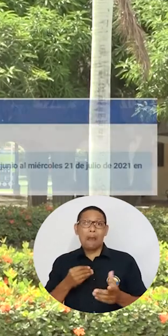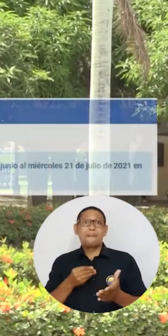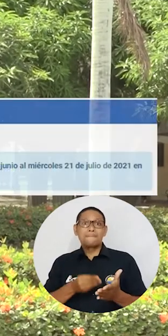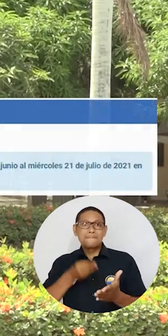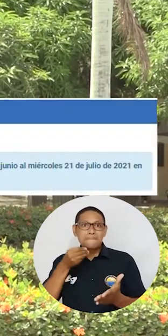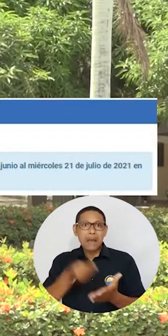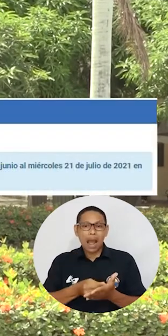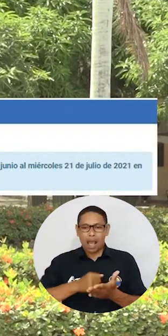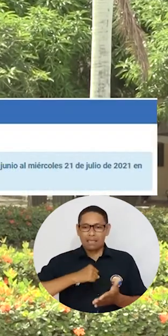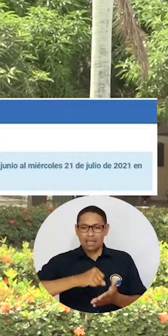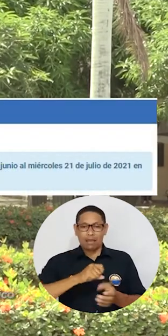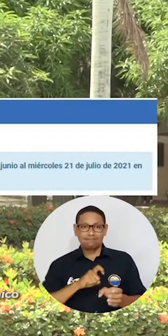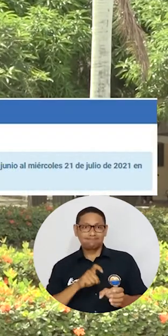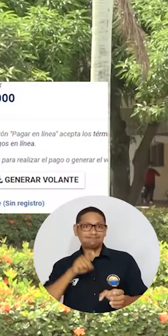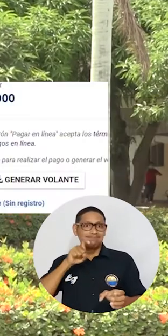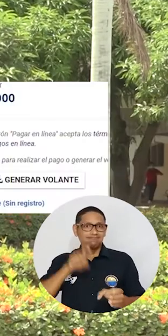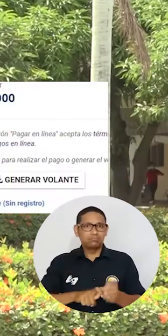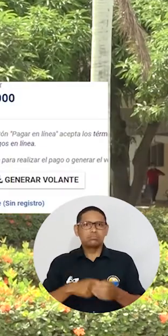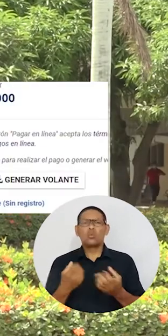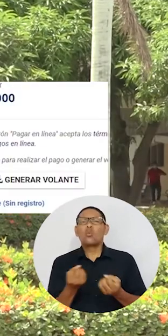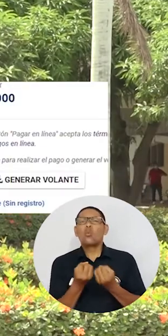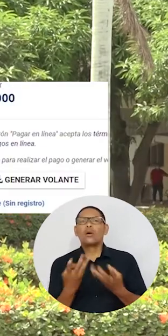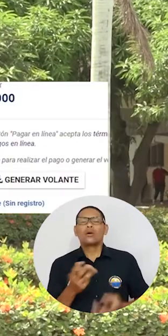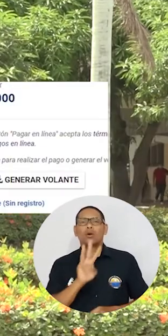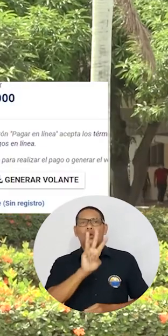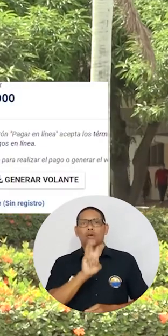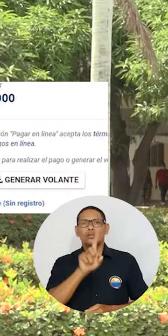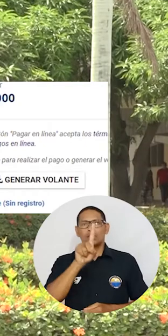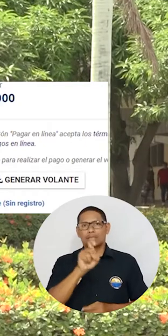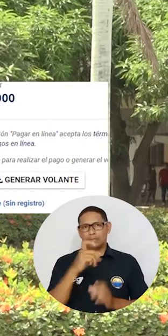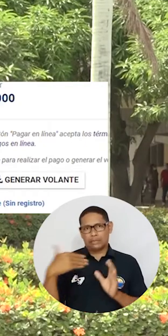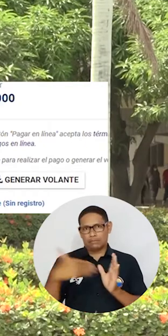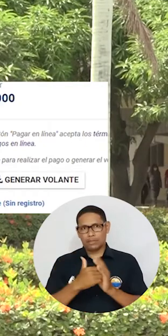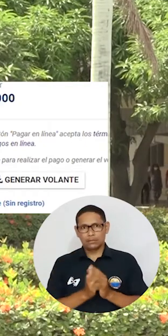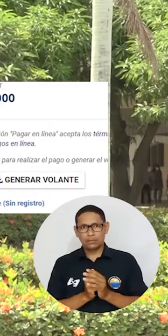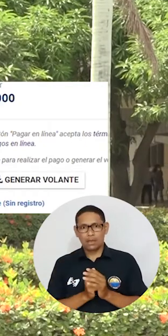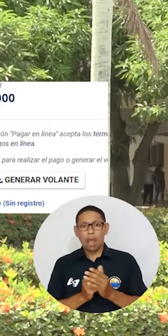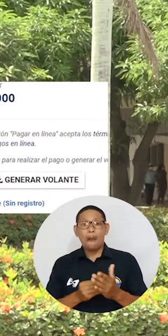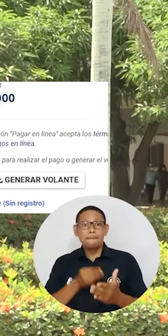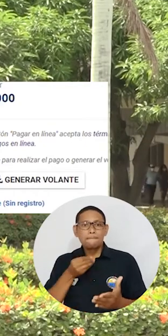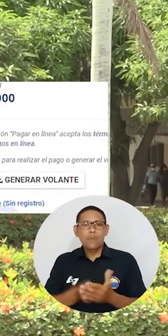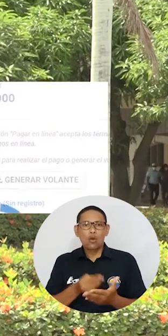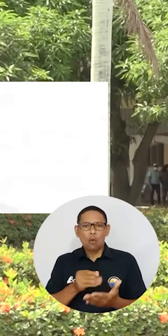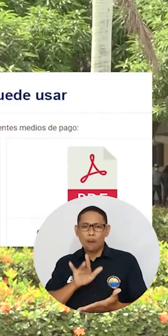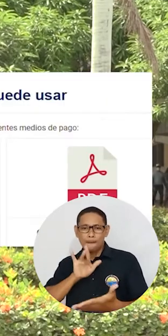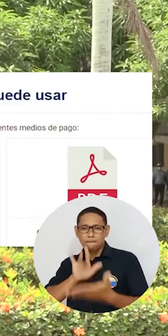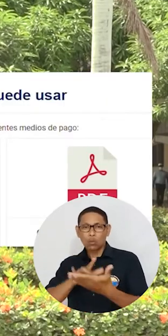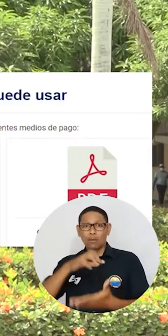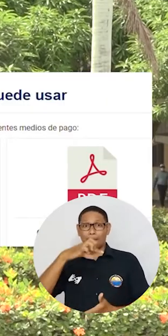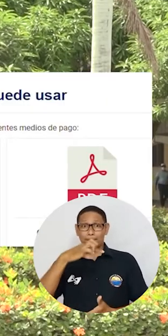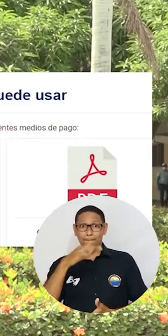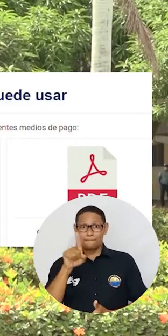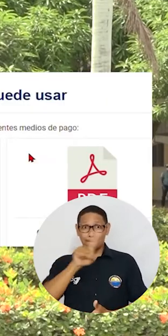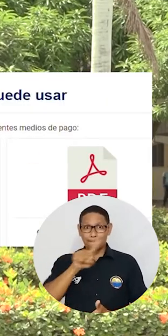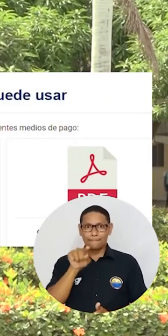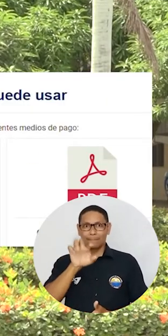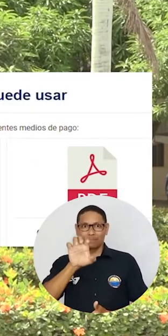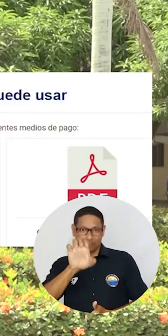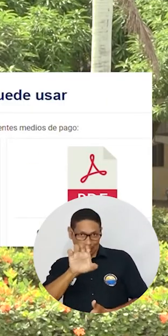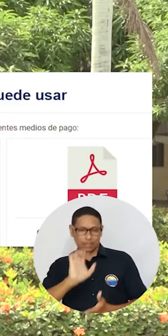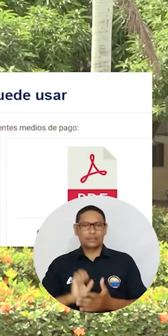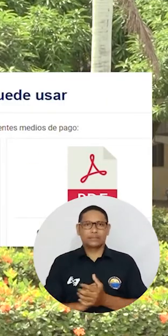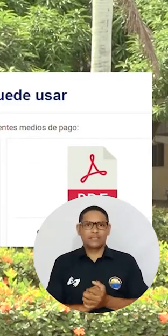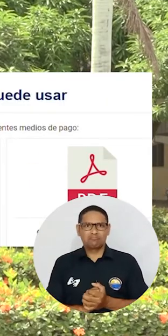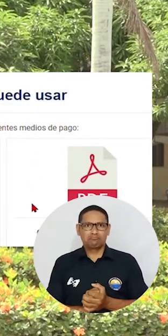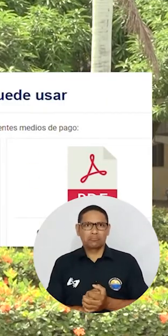a los derechos de inscripción, el cual corresponde a 86,000 pesos. Este pago lo puede realizar a través del botón PCE una